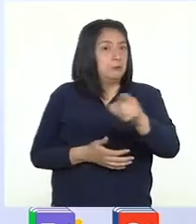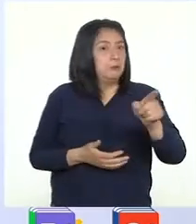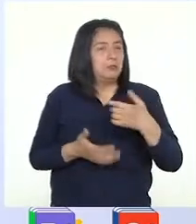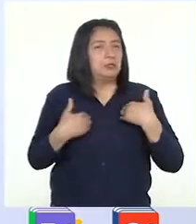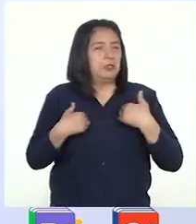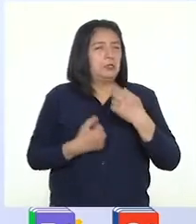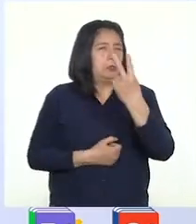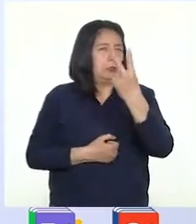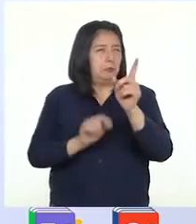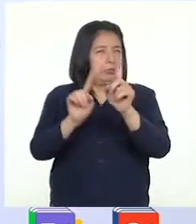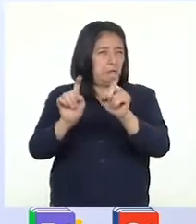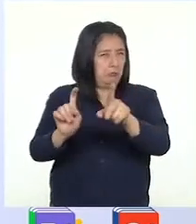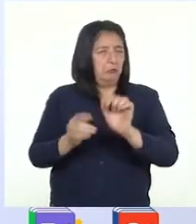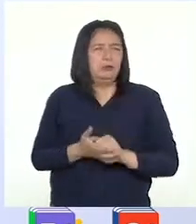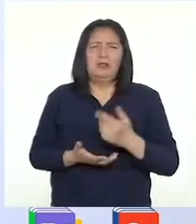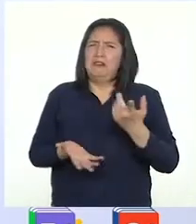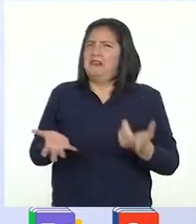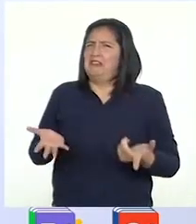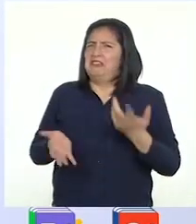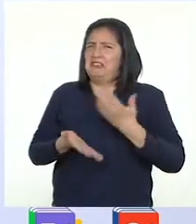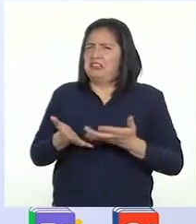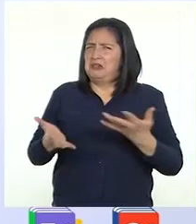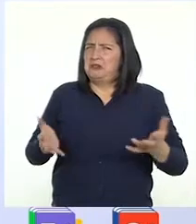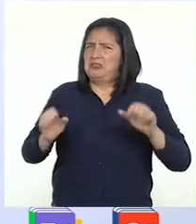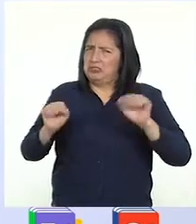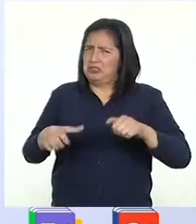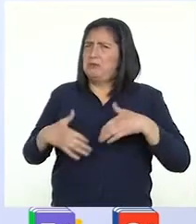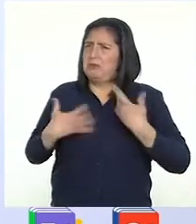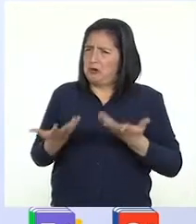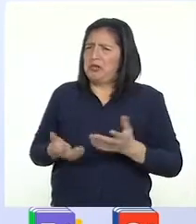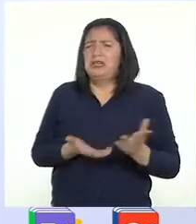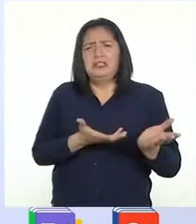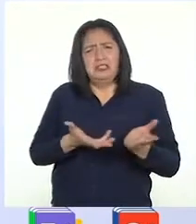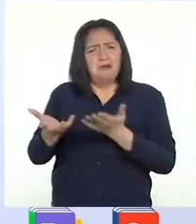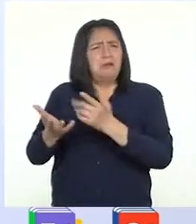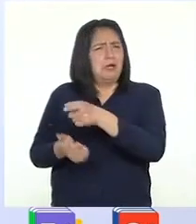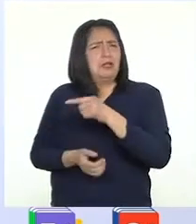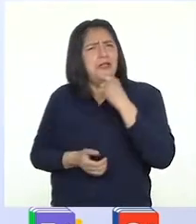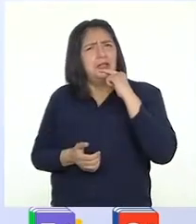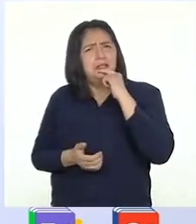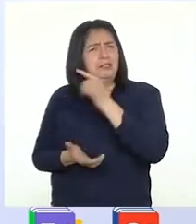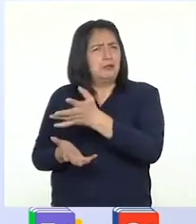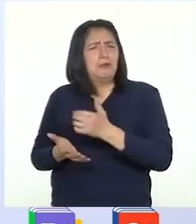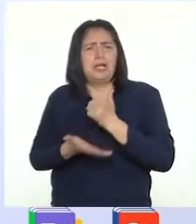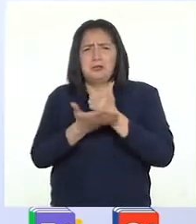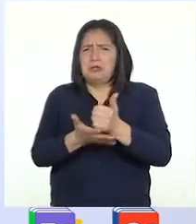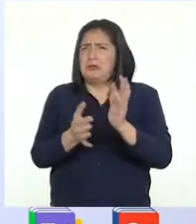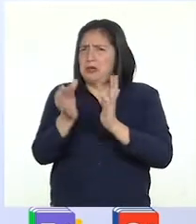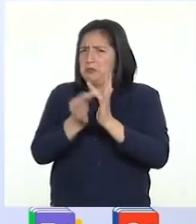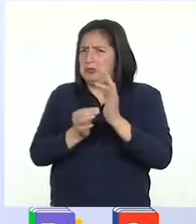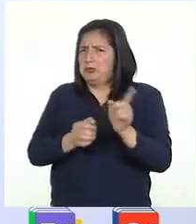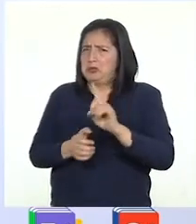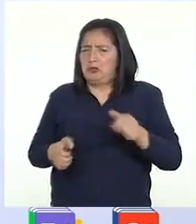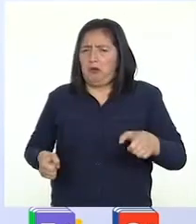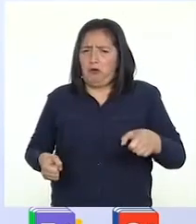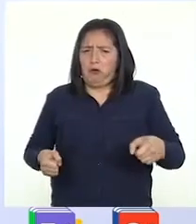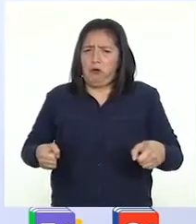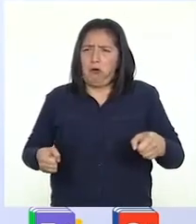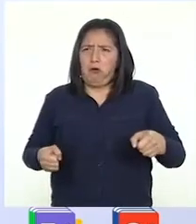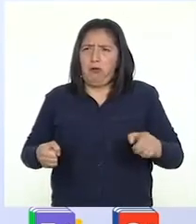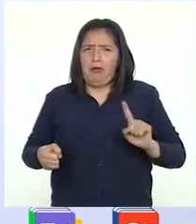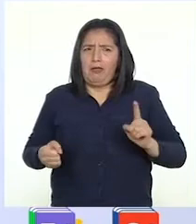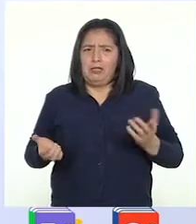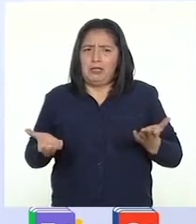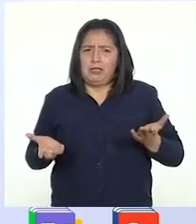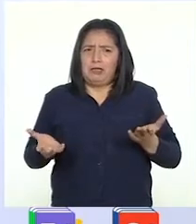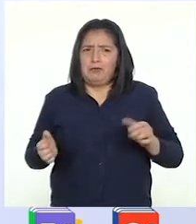ustedes dos preguntas. ¿Qué artículos podría llevar la señora Andrea para ayudar a su esposo sin que pierda el balance